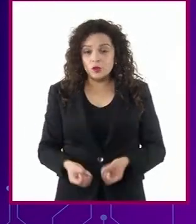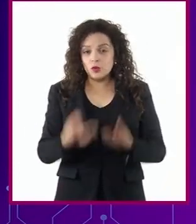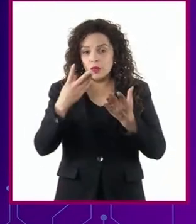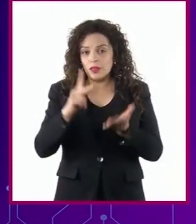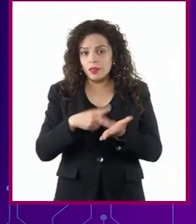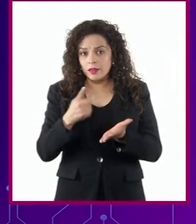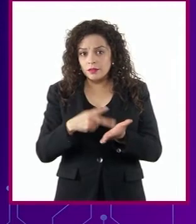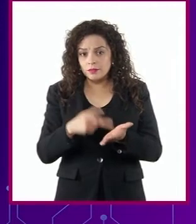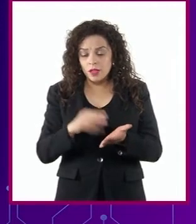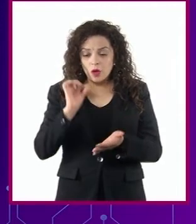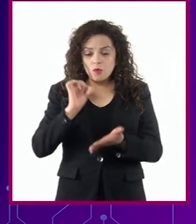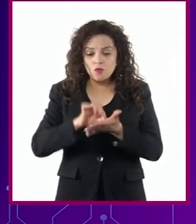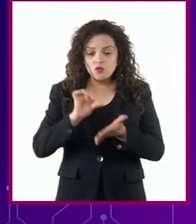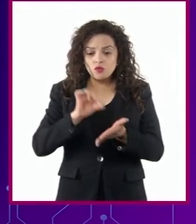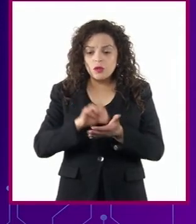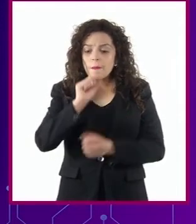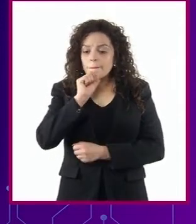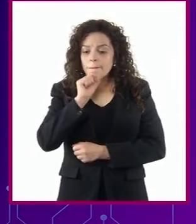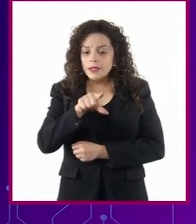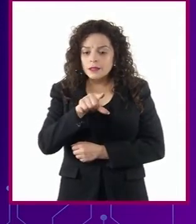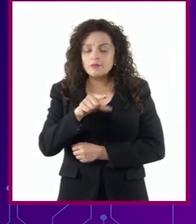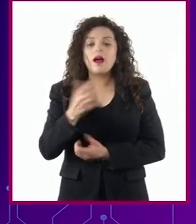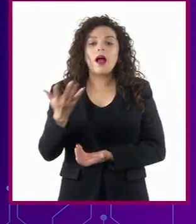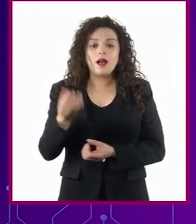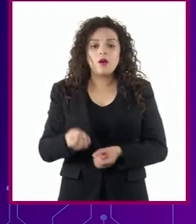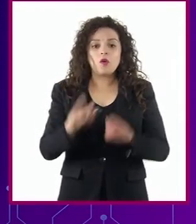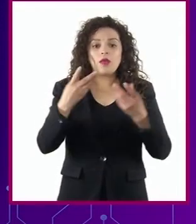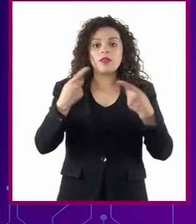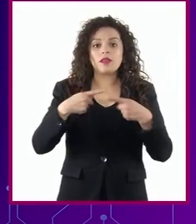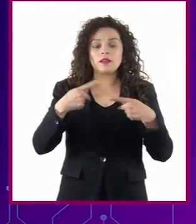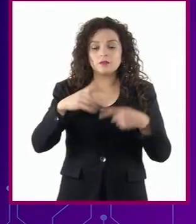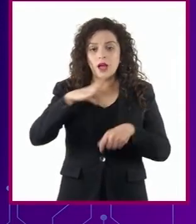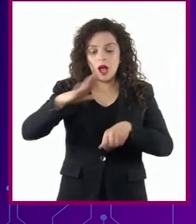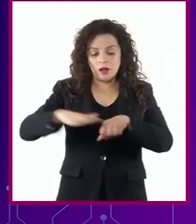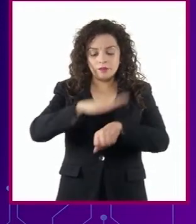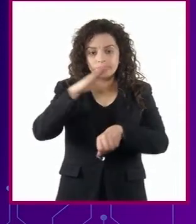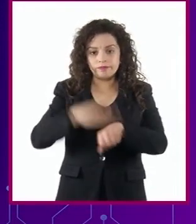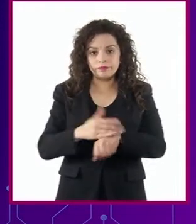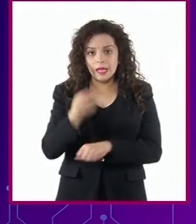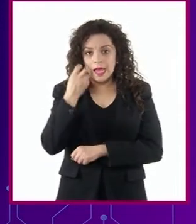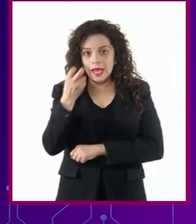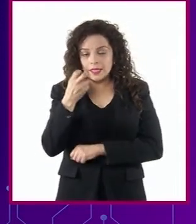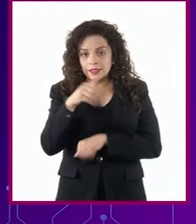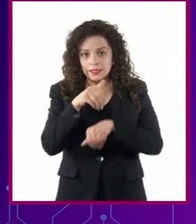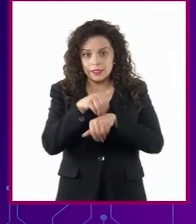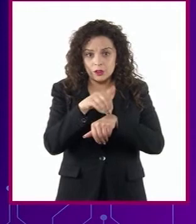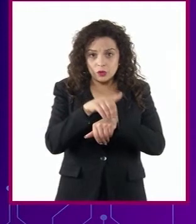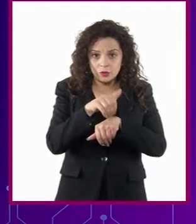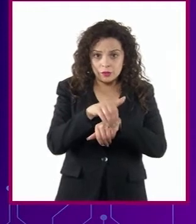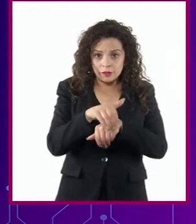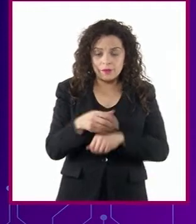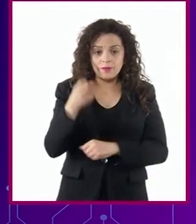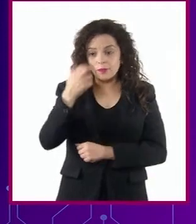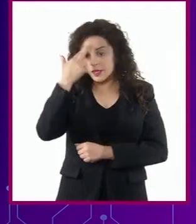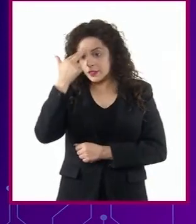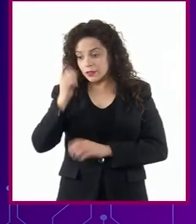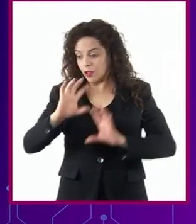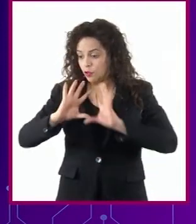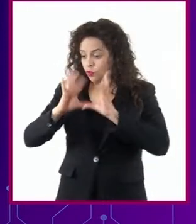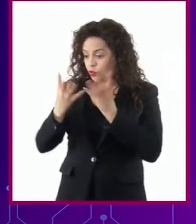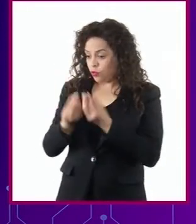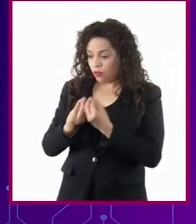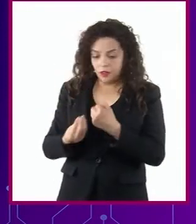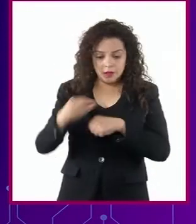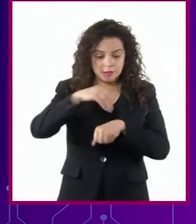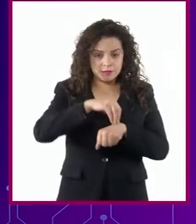una puntuación, es decir, nos dice cuántas personas obtuvieron esa puntuación. Entonces, si sumamos todas las